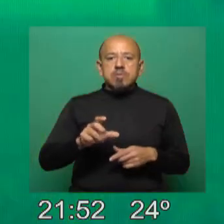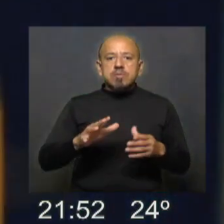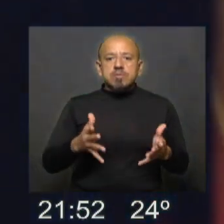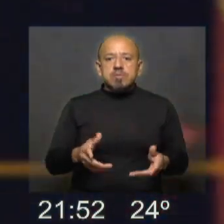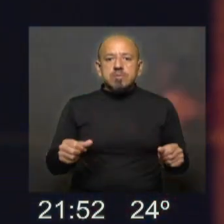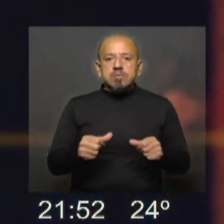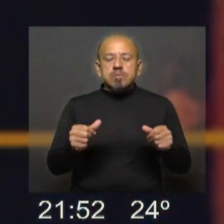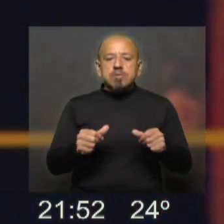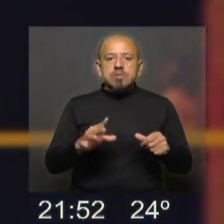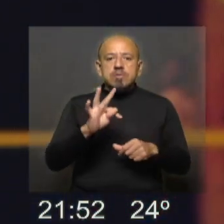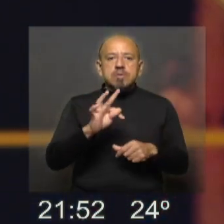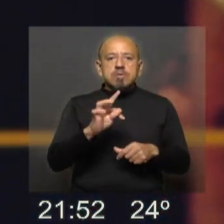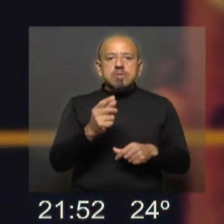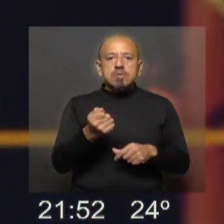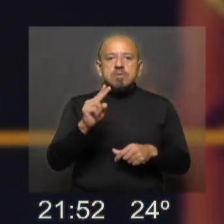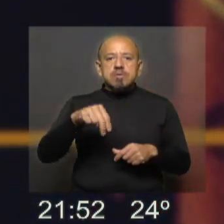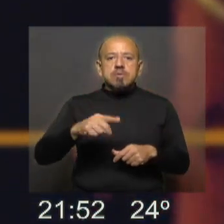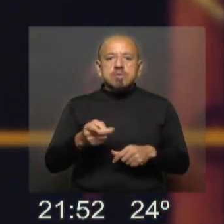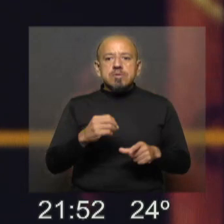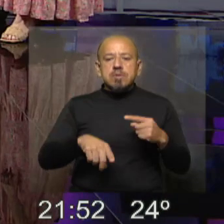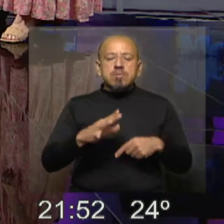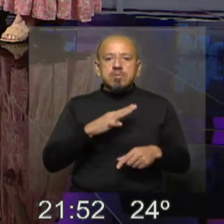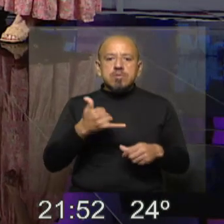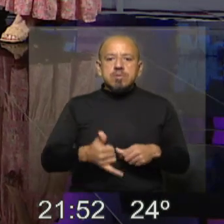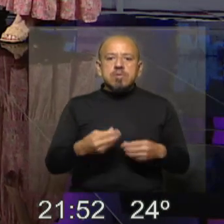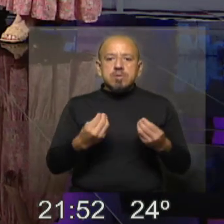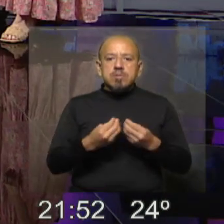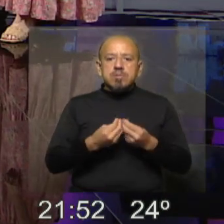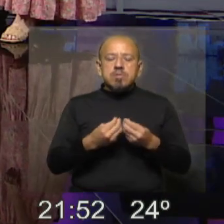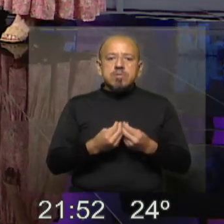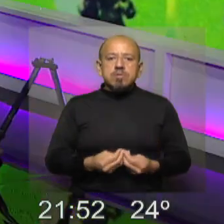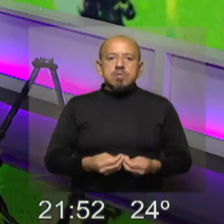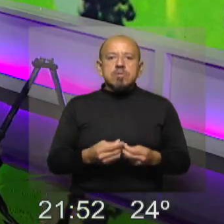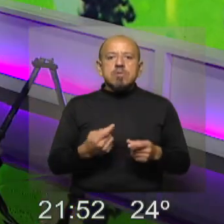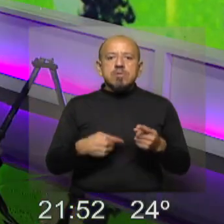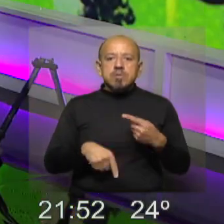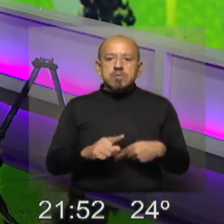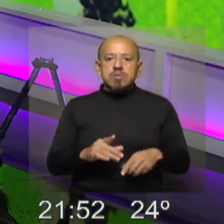el tango en el tiempo. El tango es un género que tiene mucho para dar, súper vigente, y